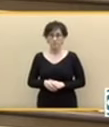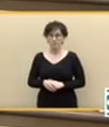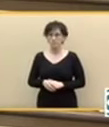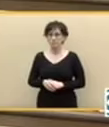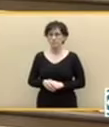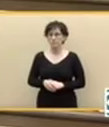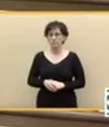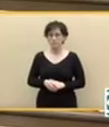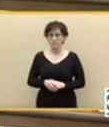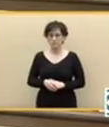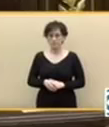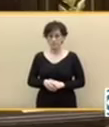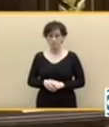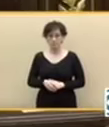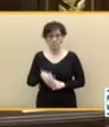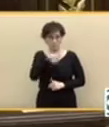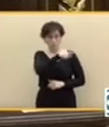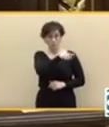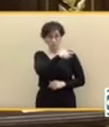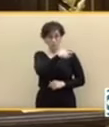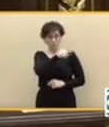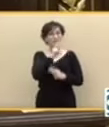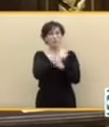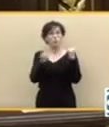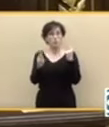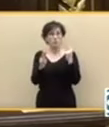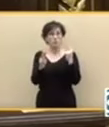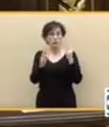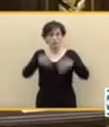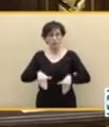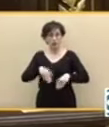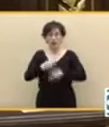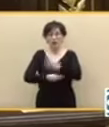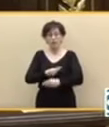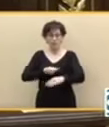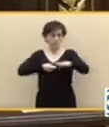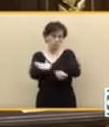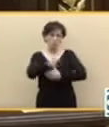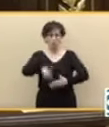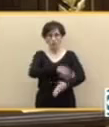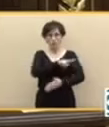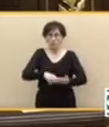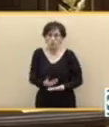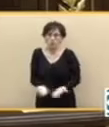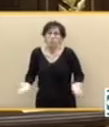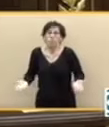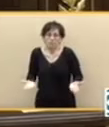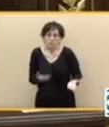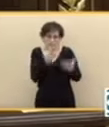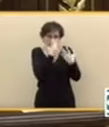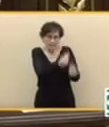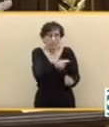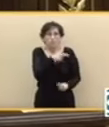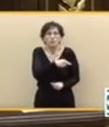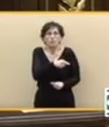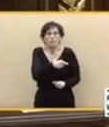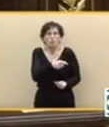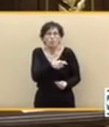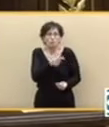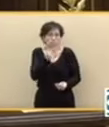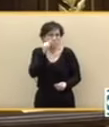Su respuesta fue presentar una moción de censura. Convendrá usted que no es algo muy al uso en una